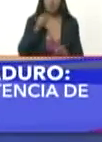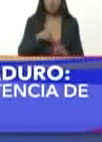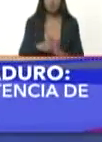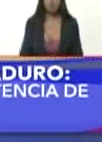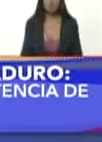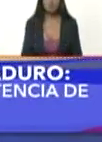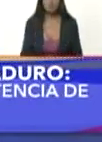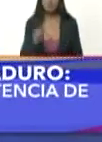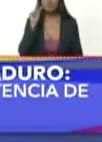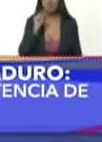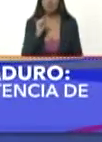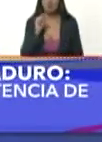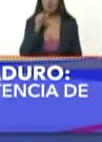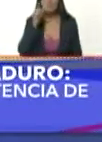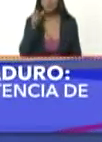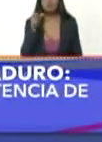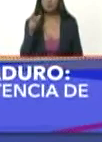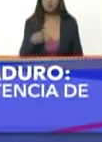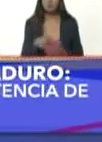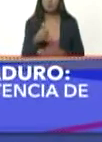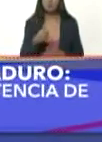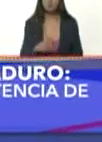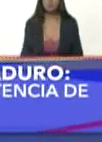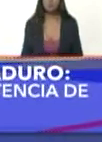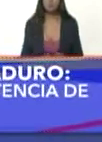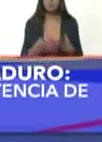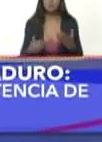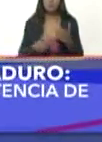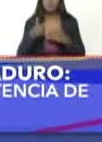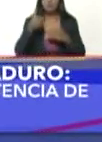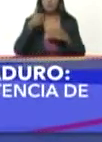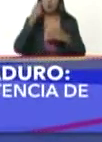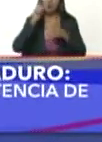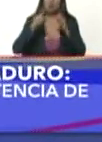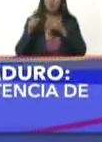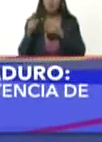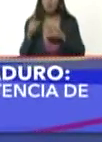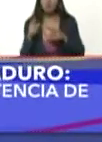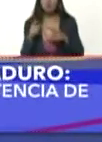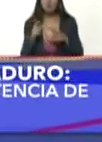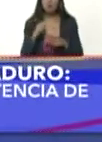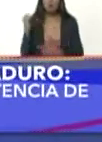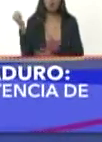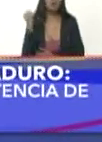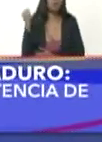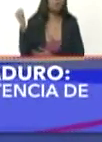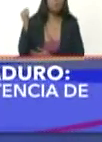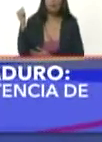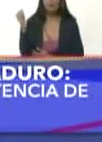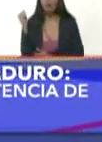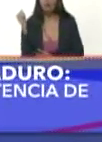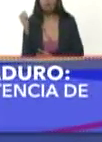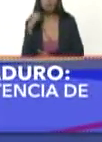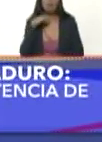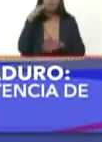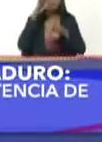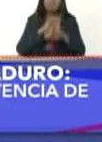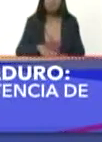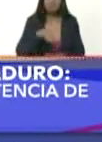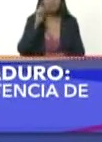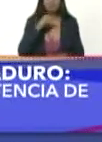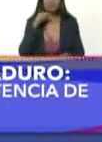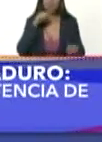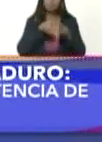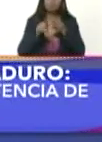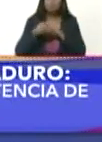Eran minoría. Las grandes mayorías eran apáticas o estaban sometidos a los